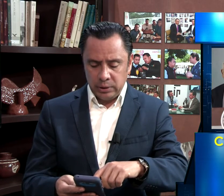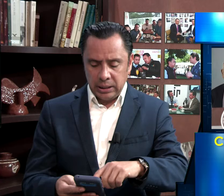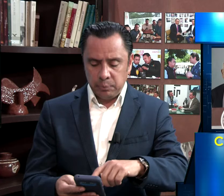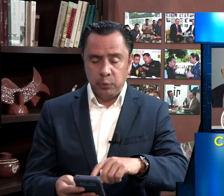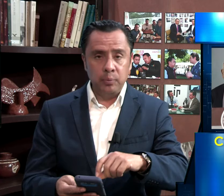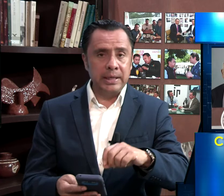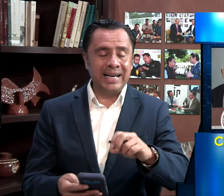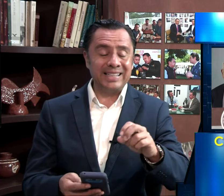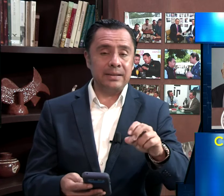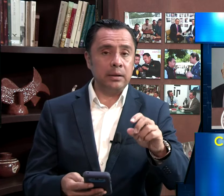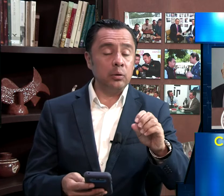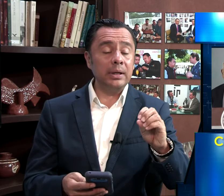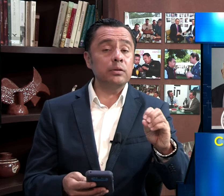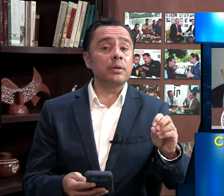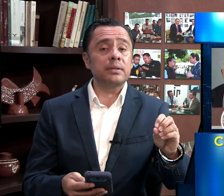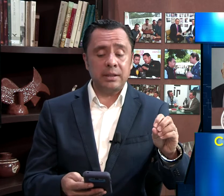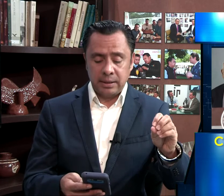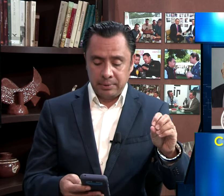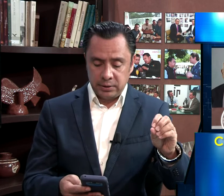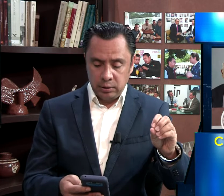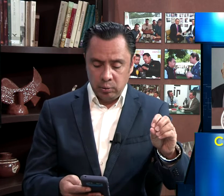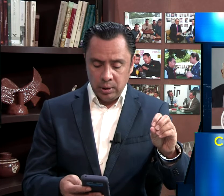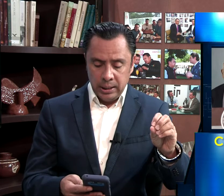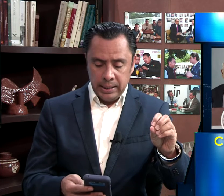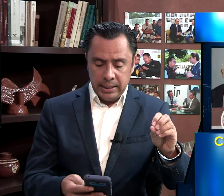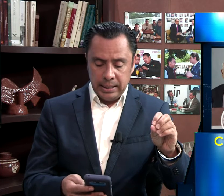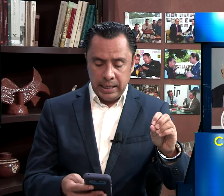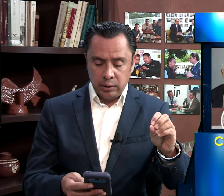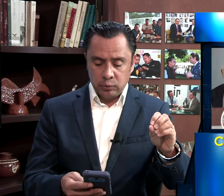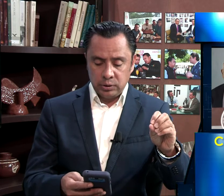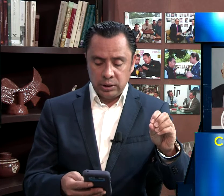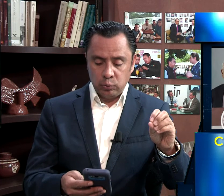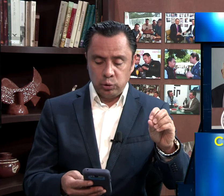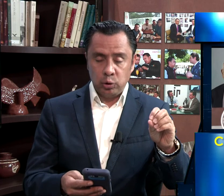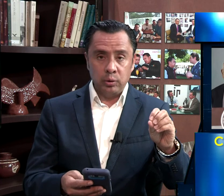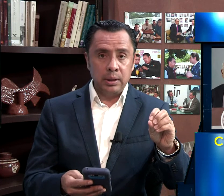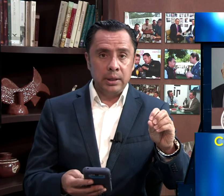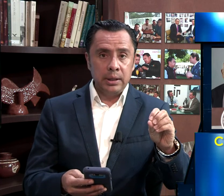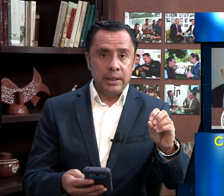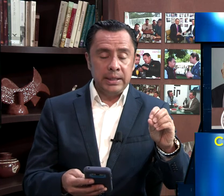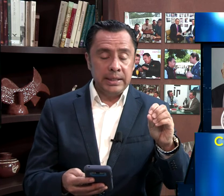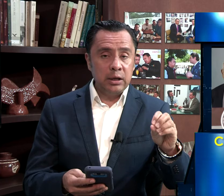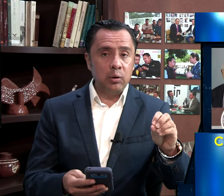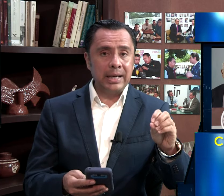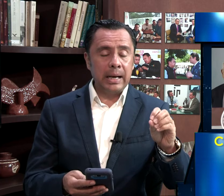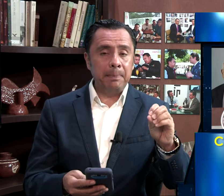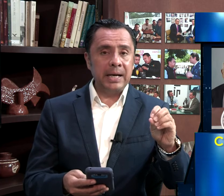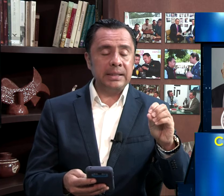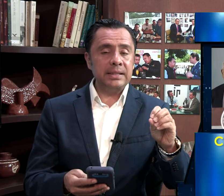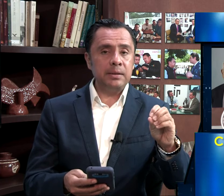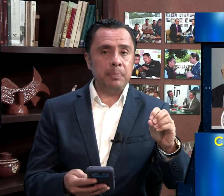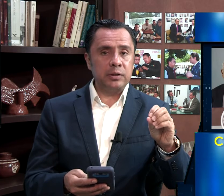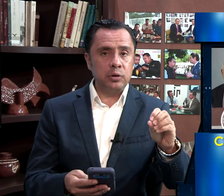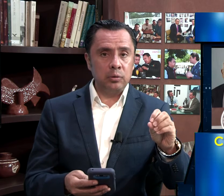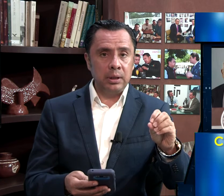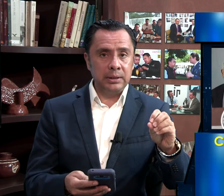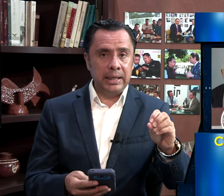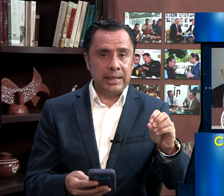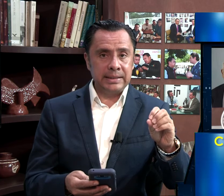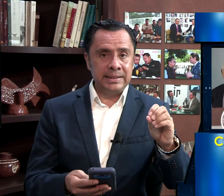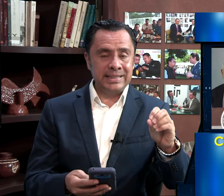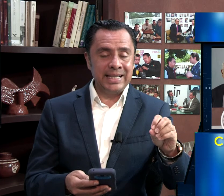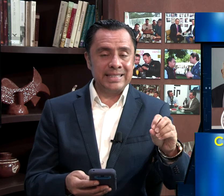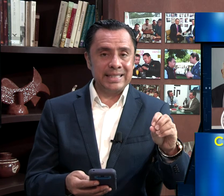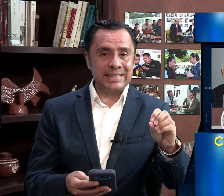de seguridad pública. Resaltó que esto ya está establecido en la Constitución y dijo que la participación